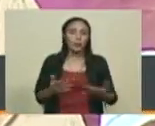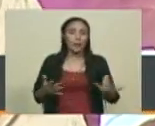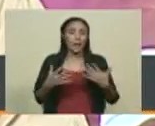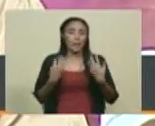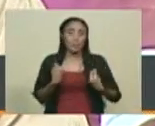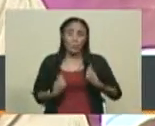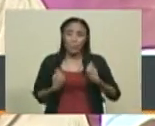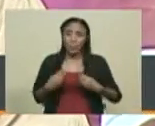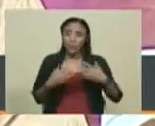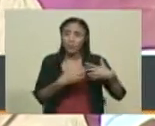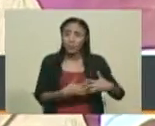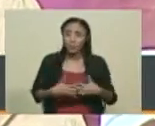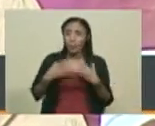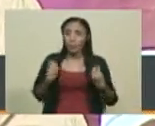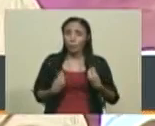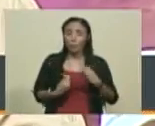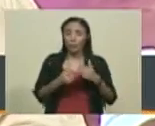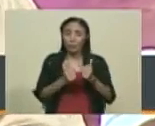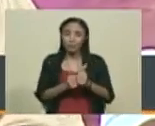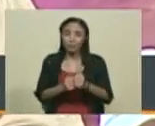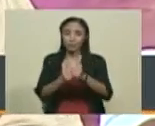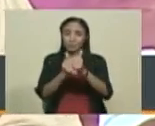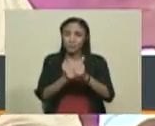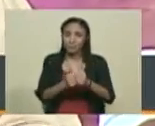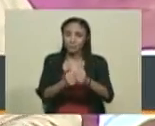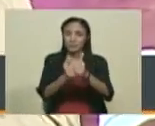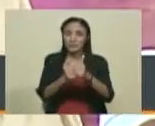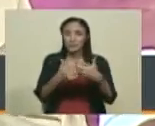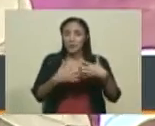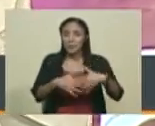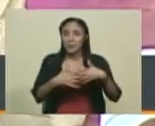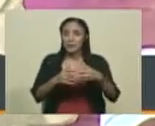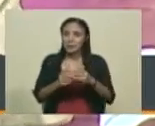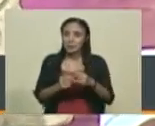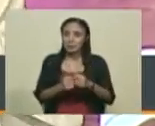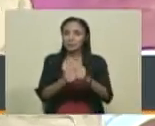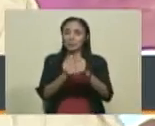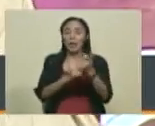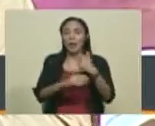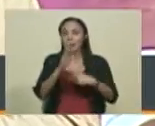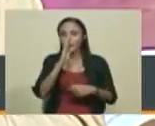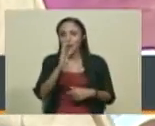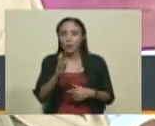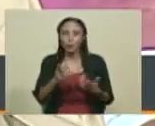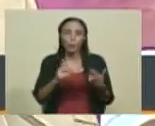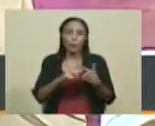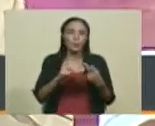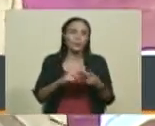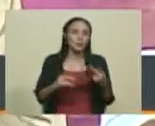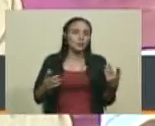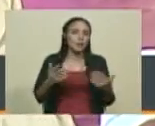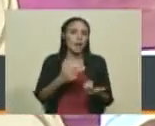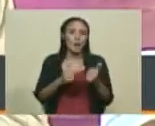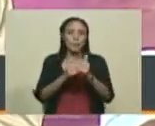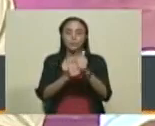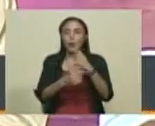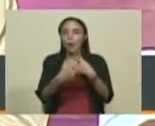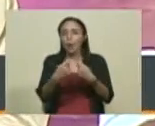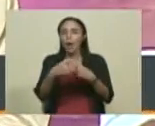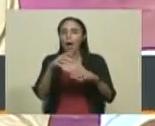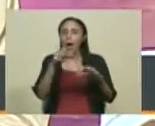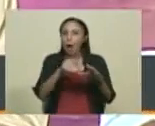desespero persigue a nuestra industria petrolera, persigue sus cuentas bancarias, persigue sus